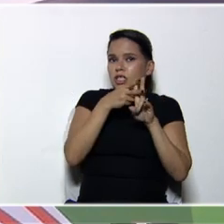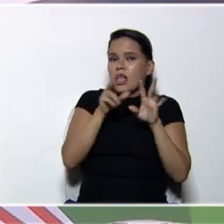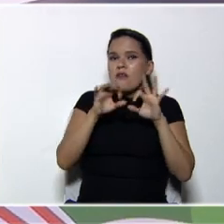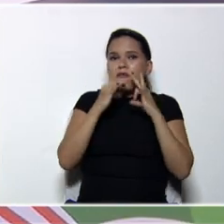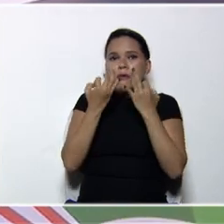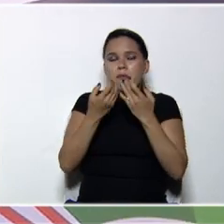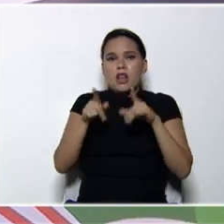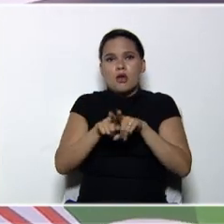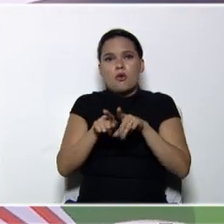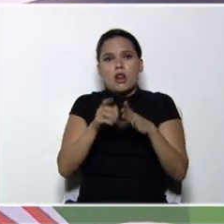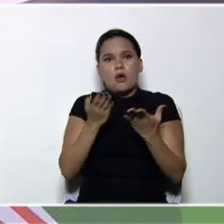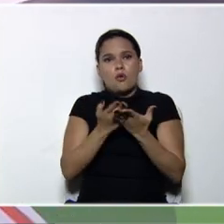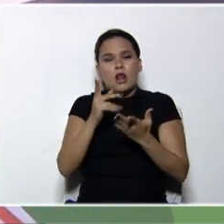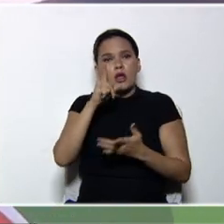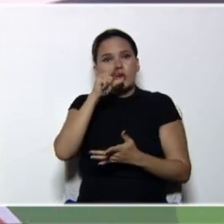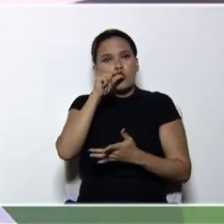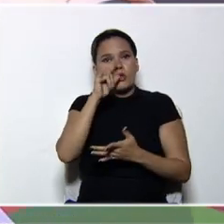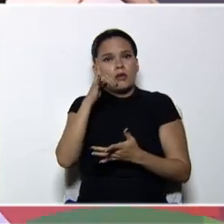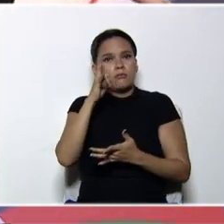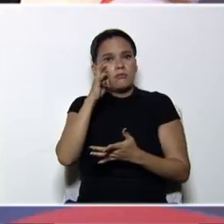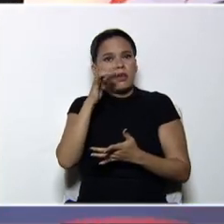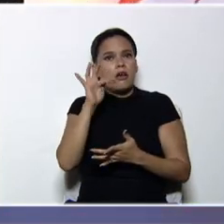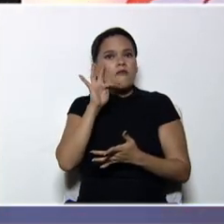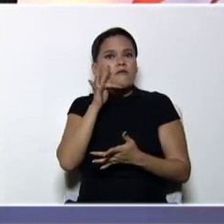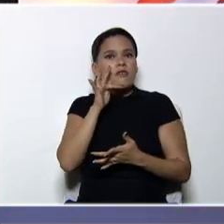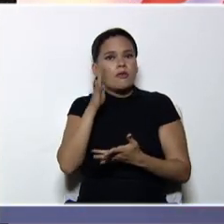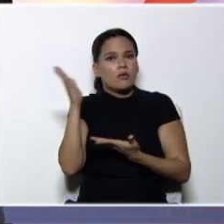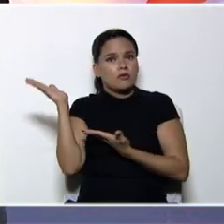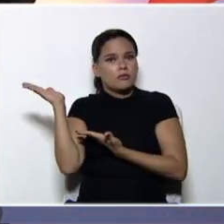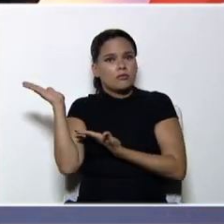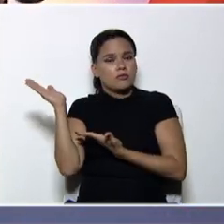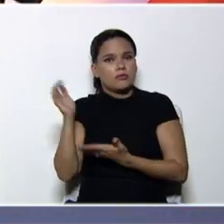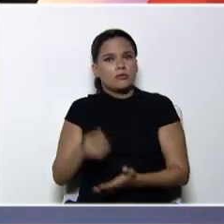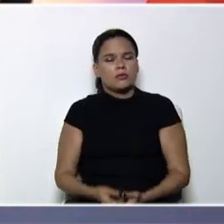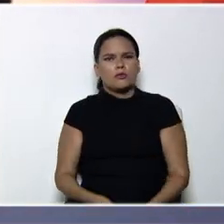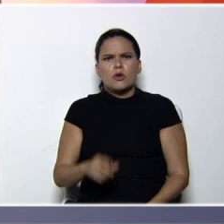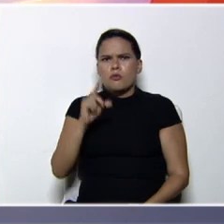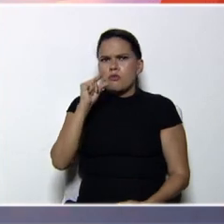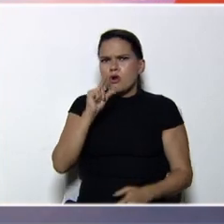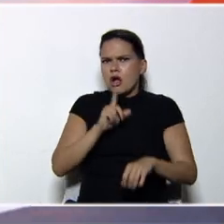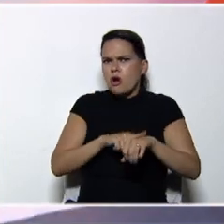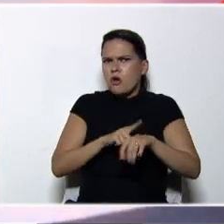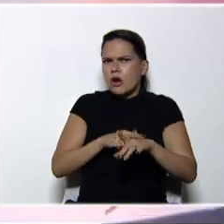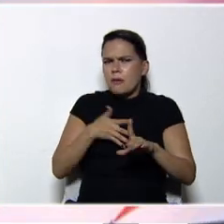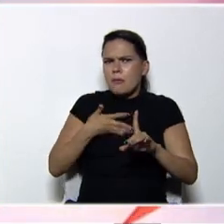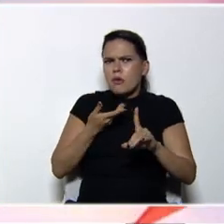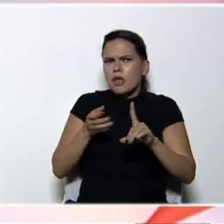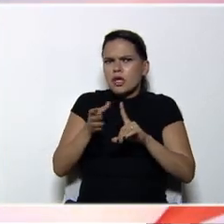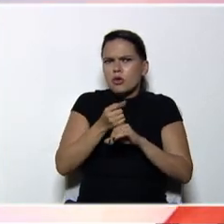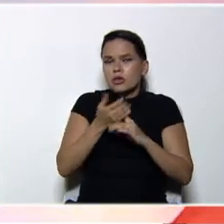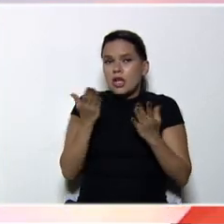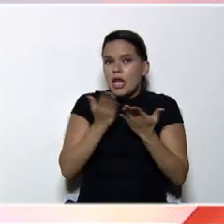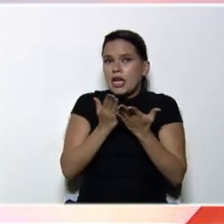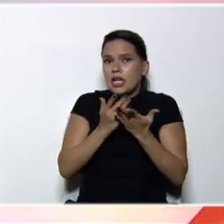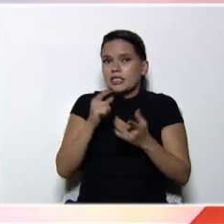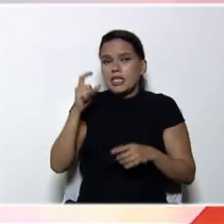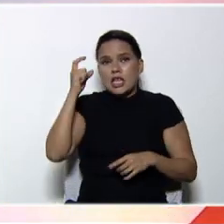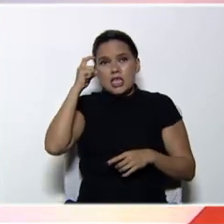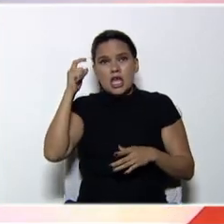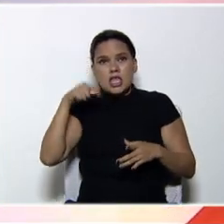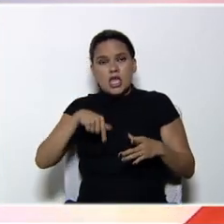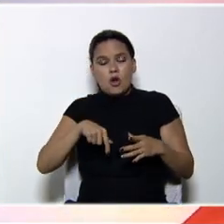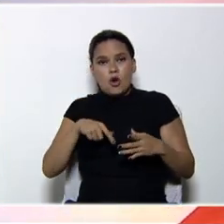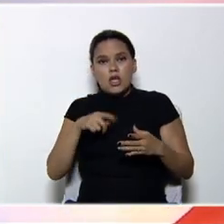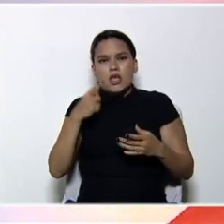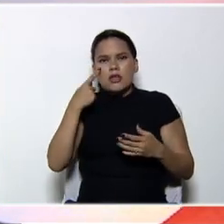Familia una Escuela en Twitter, Instagram y Facebook. En muy pocas horas vas a poder conseguir la clase del día de hoy y repasar